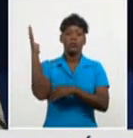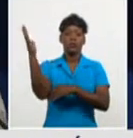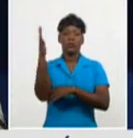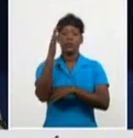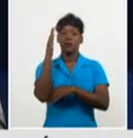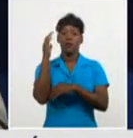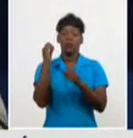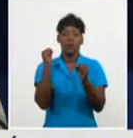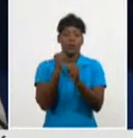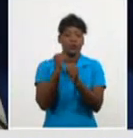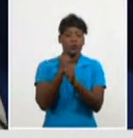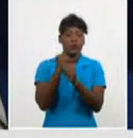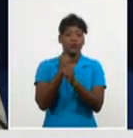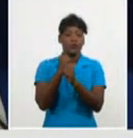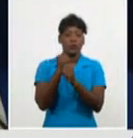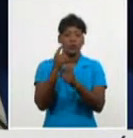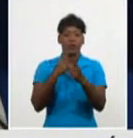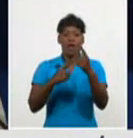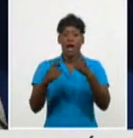y más bien secas.